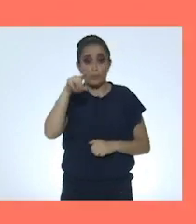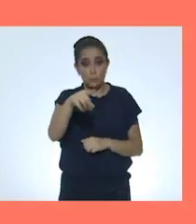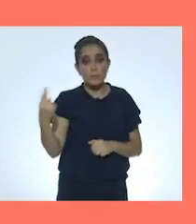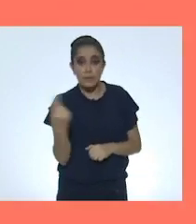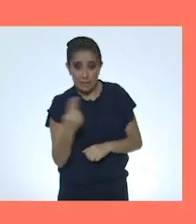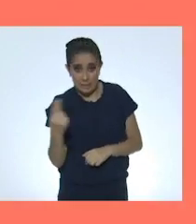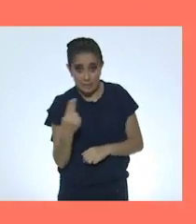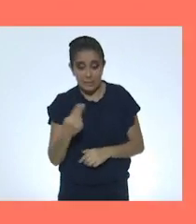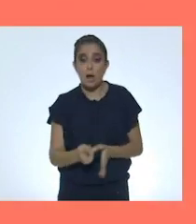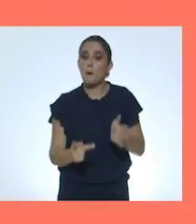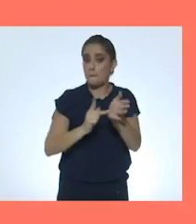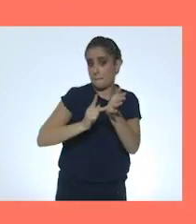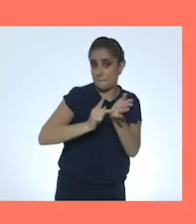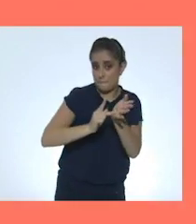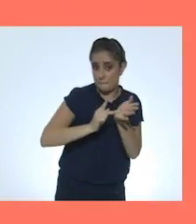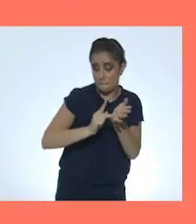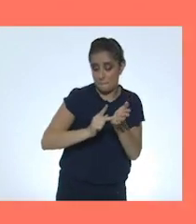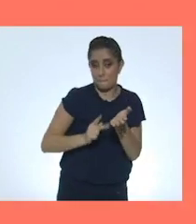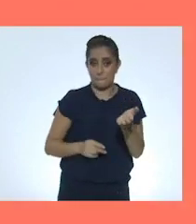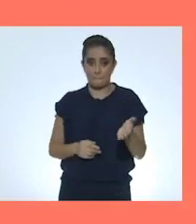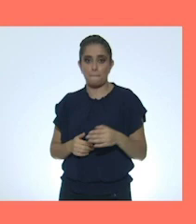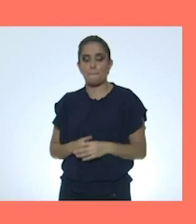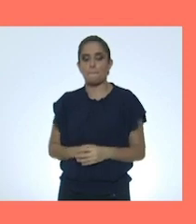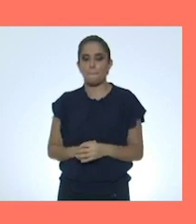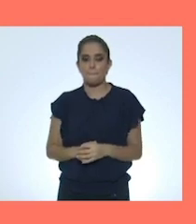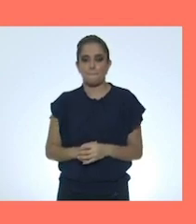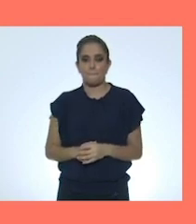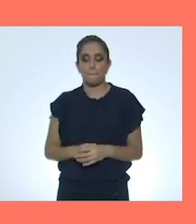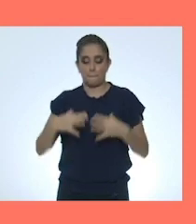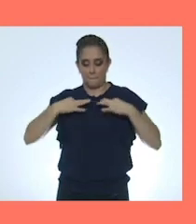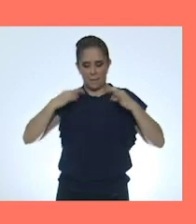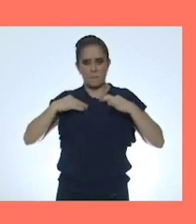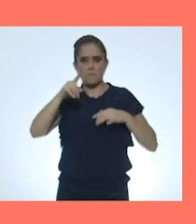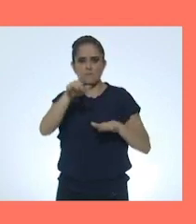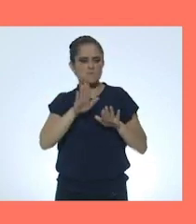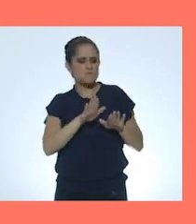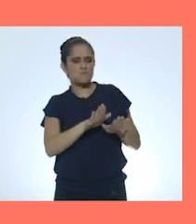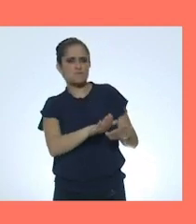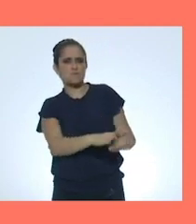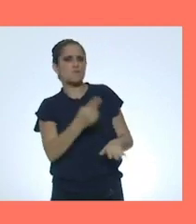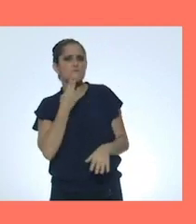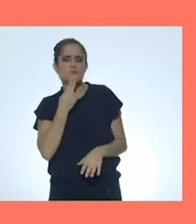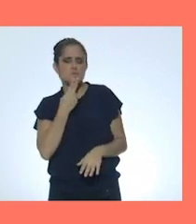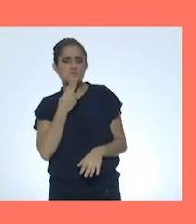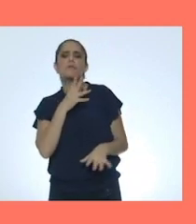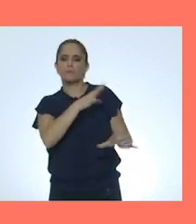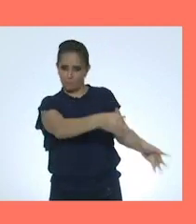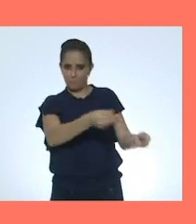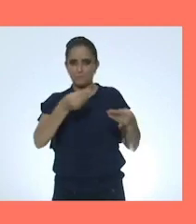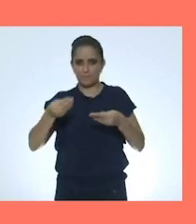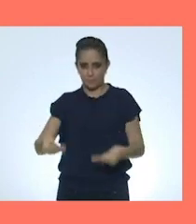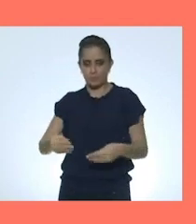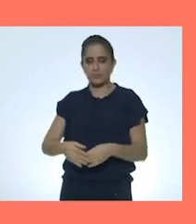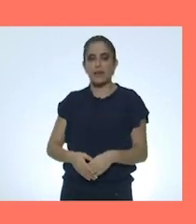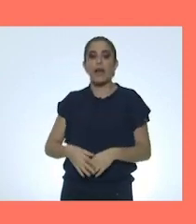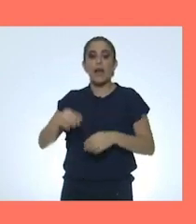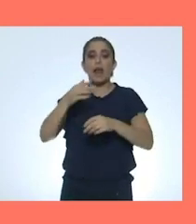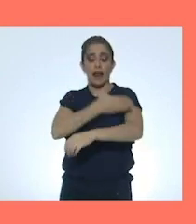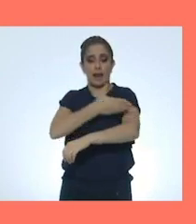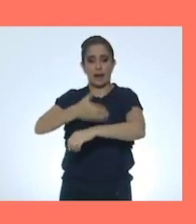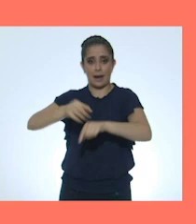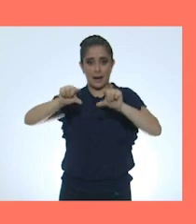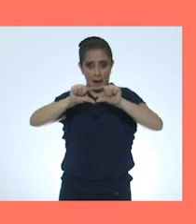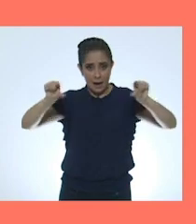Necesitarás un plumón o una pluma. Una playera de algodón que ya no uses. Una regla.